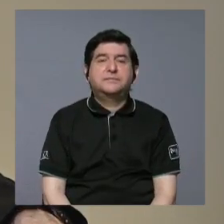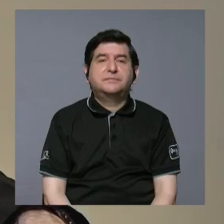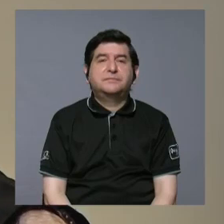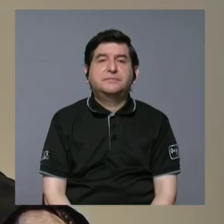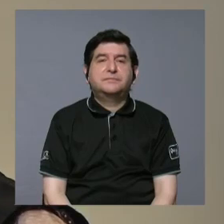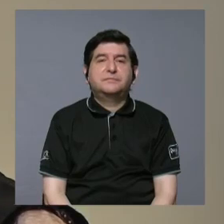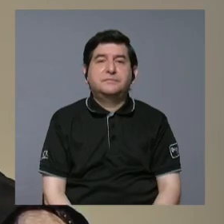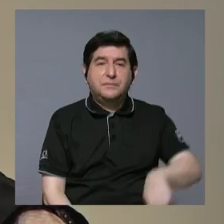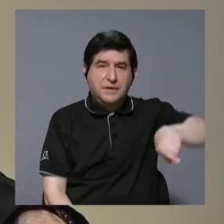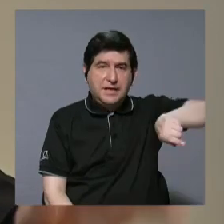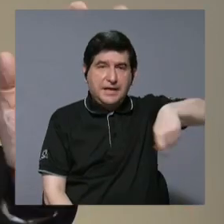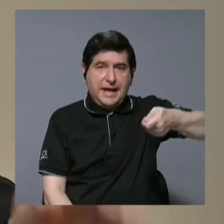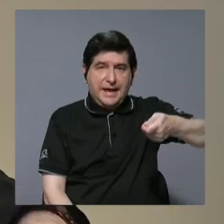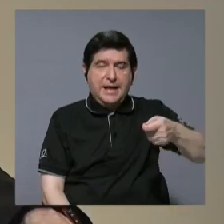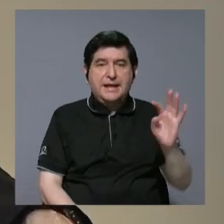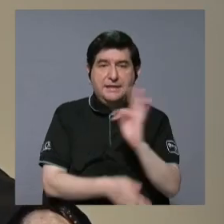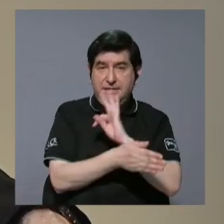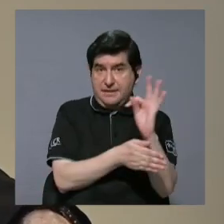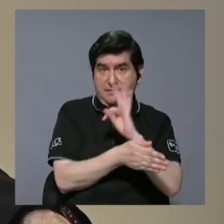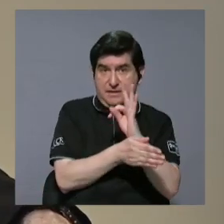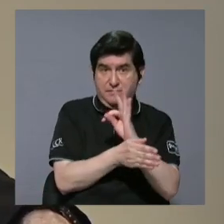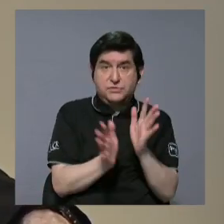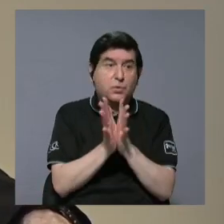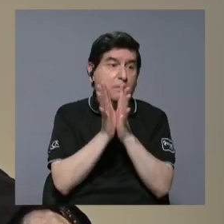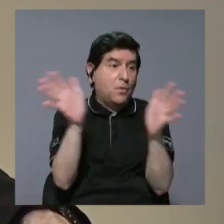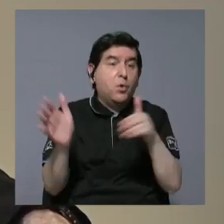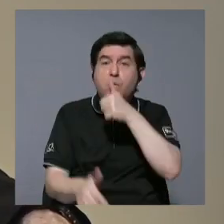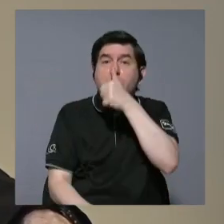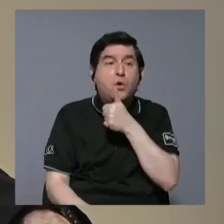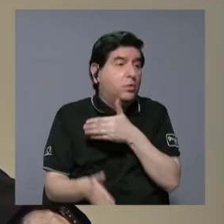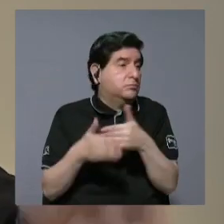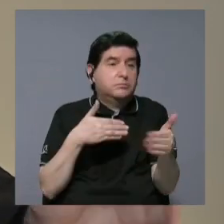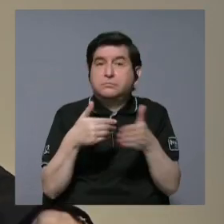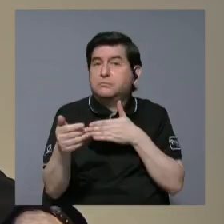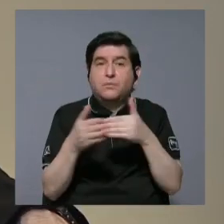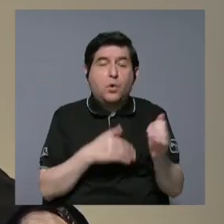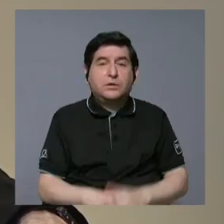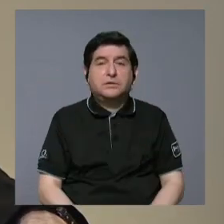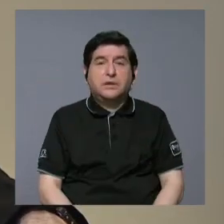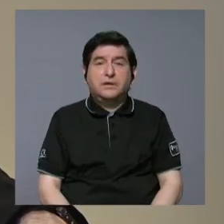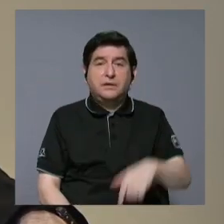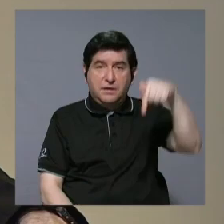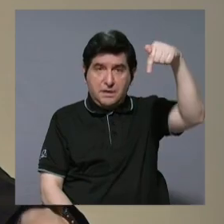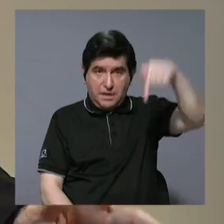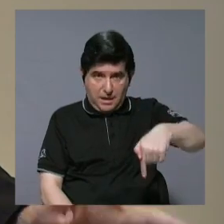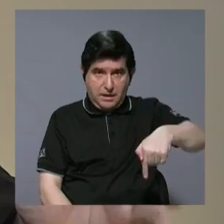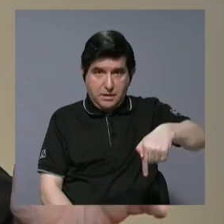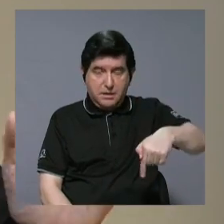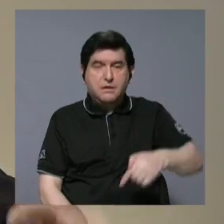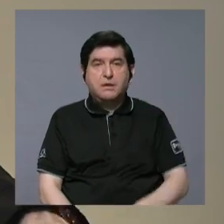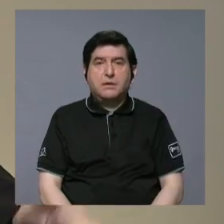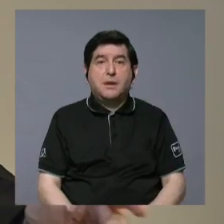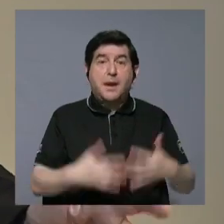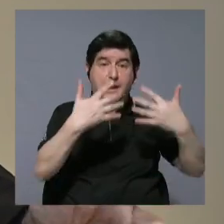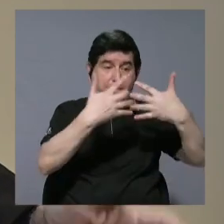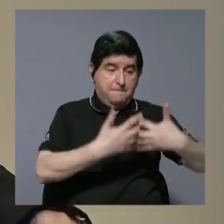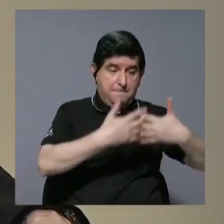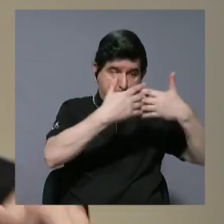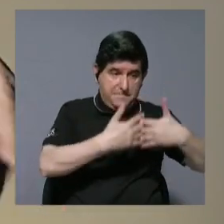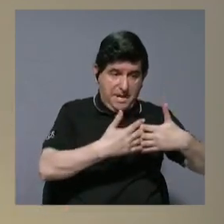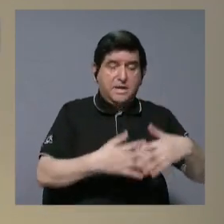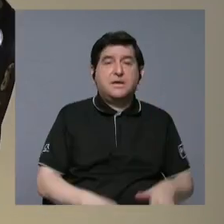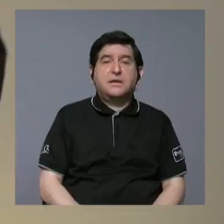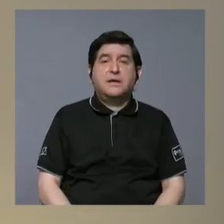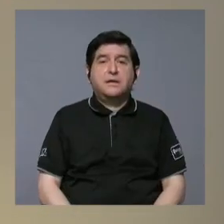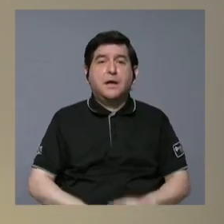un canal de televisión, público o privado o lo que fuera, aquí hay máquinas y técnicas y